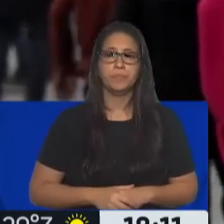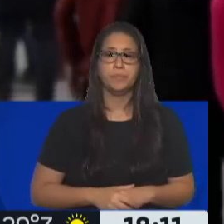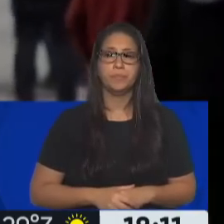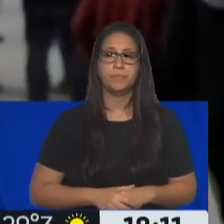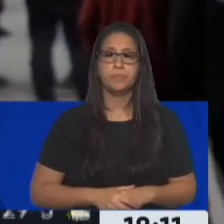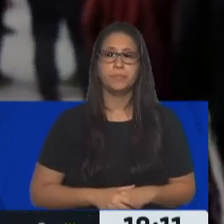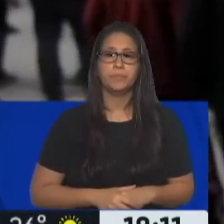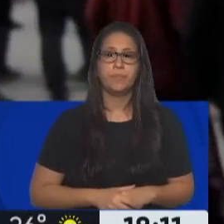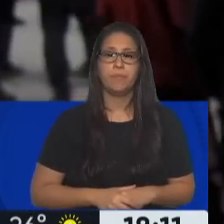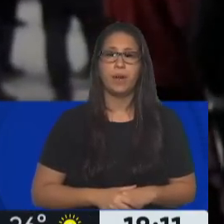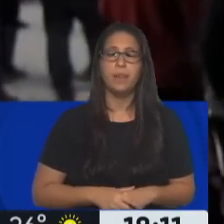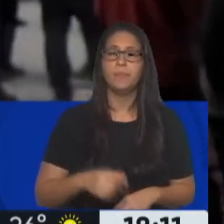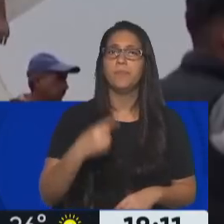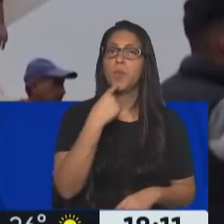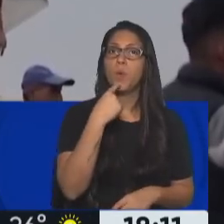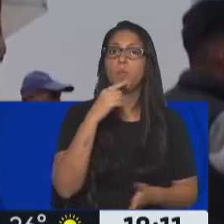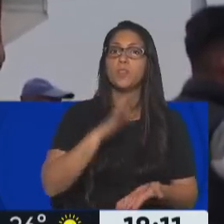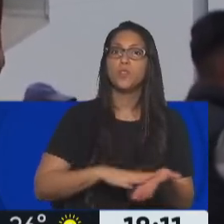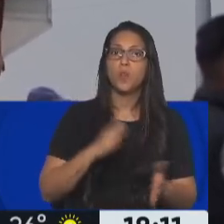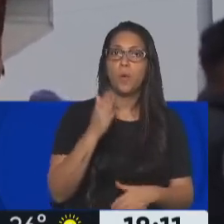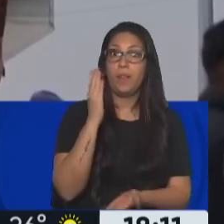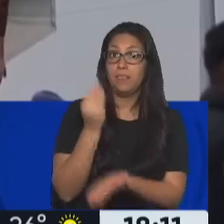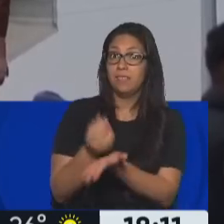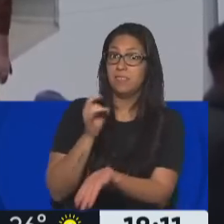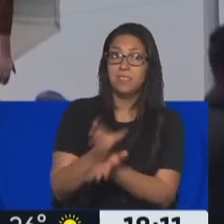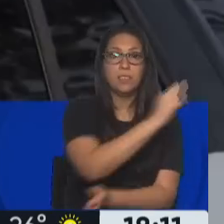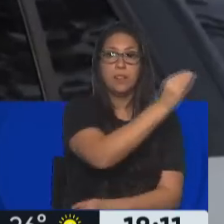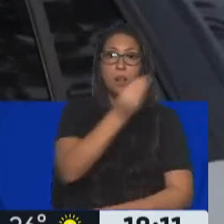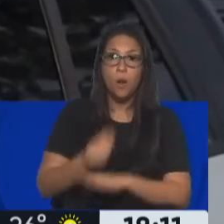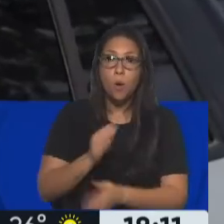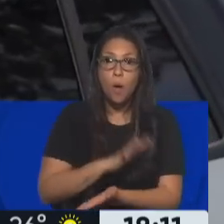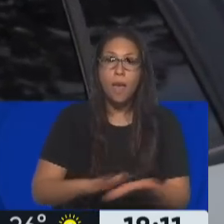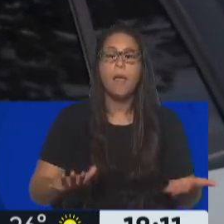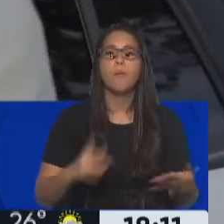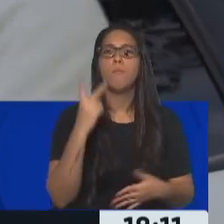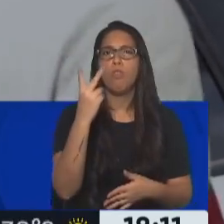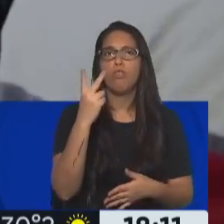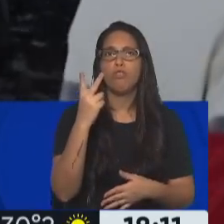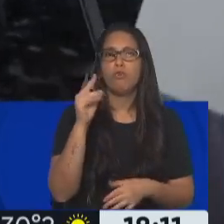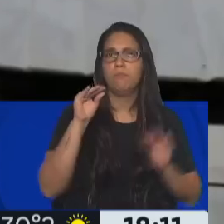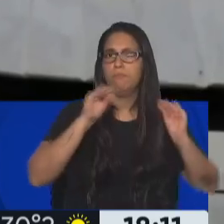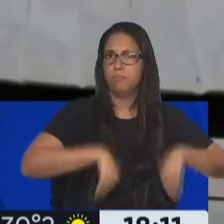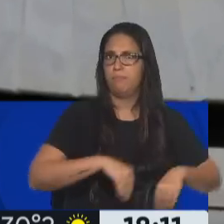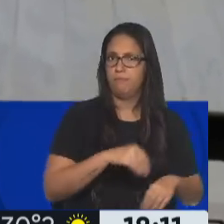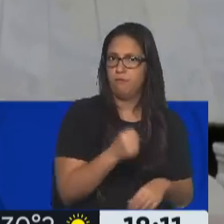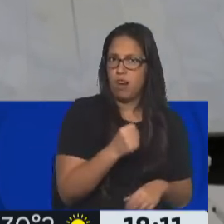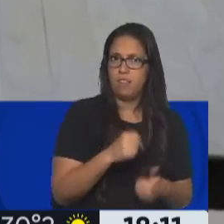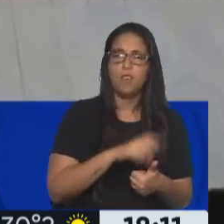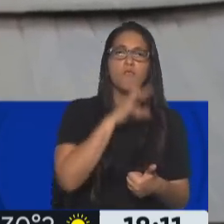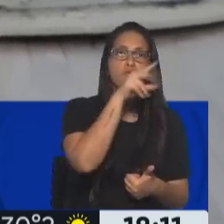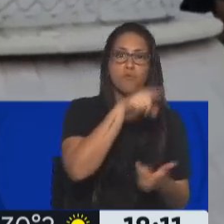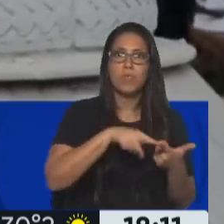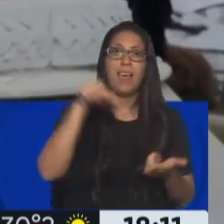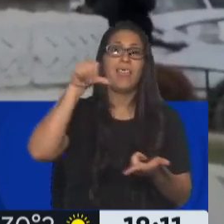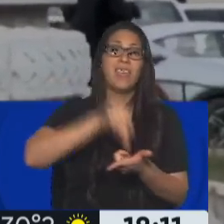Además de las dudas sobre el desarrollo de la transición, el cambio de régimen en Siria deja dos claros perdedores: Rusia y sobre todo